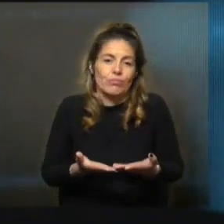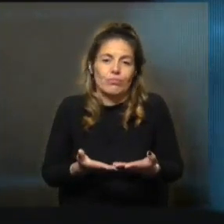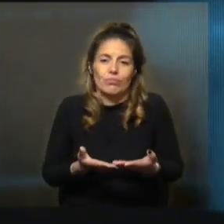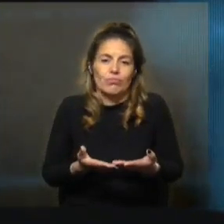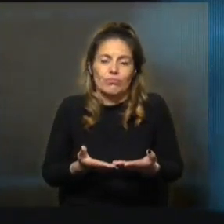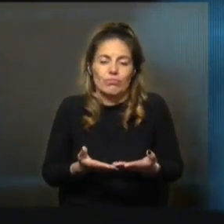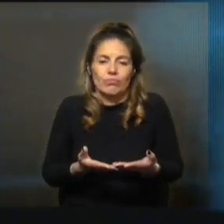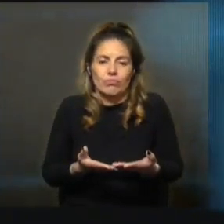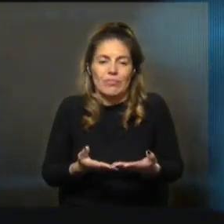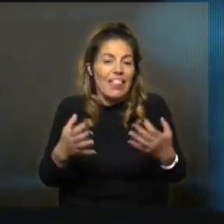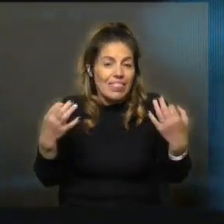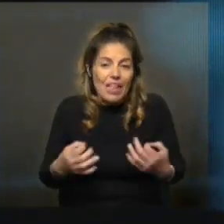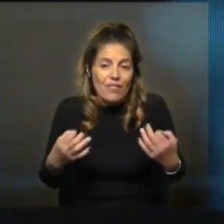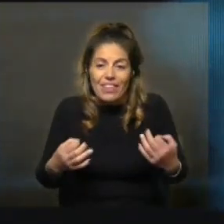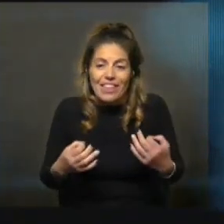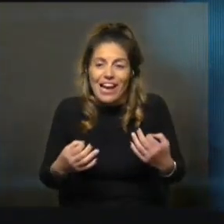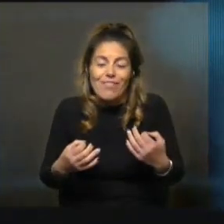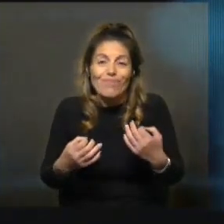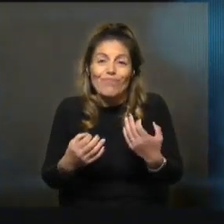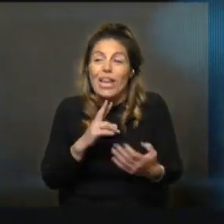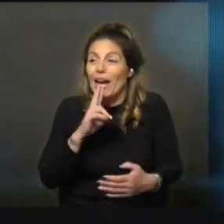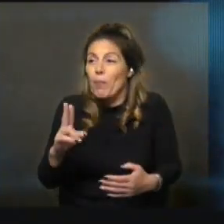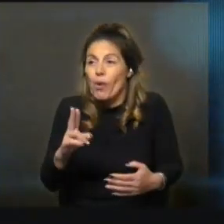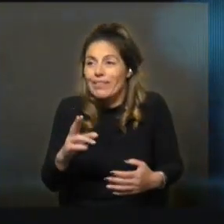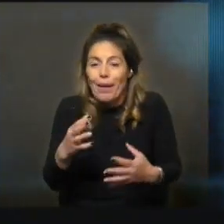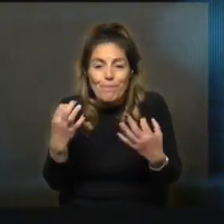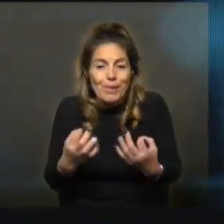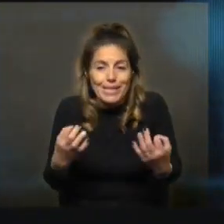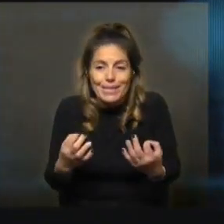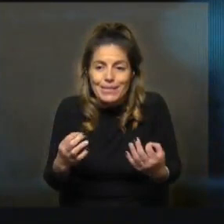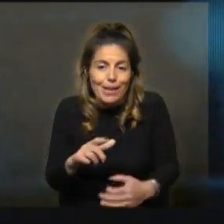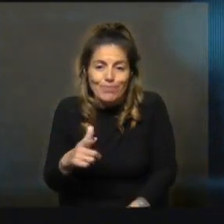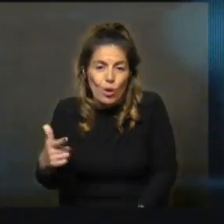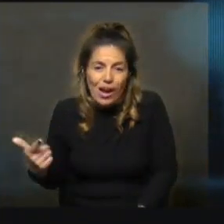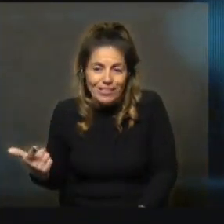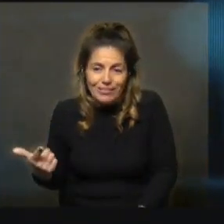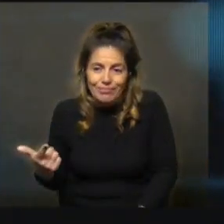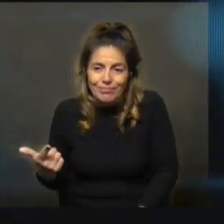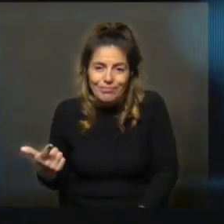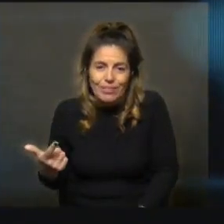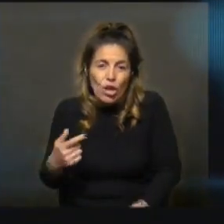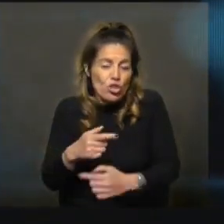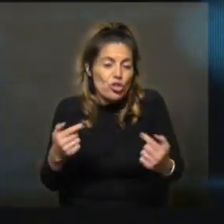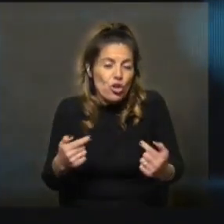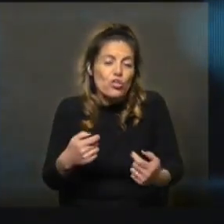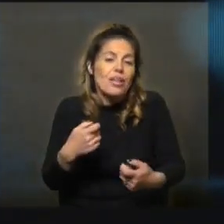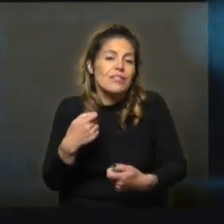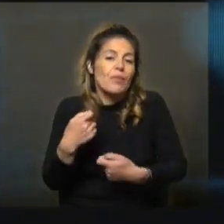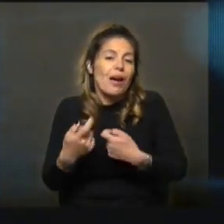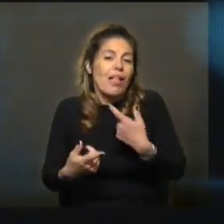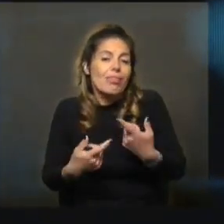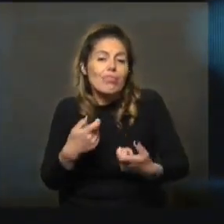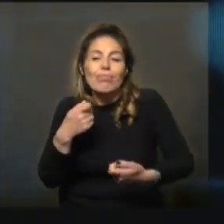este realmente no no no tengo una respuesta precisa este En ese sentido son cosas como que se van